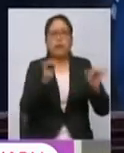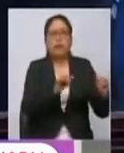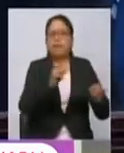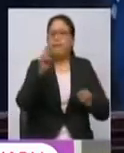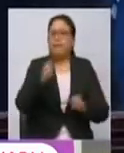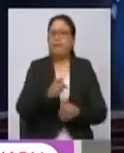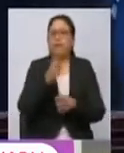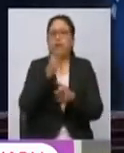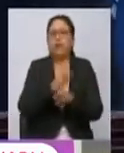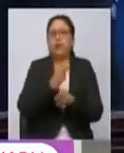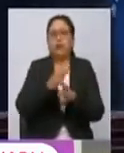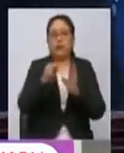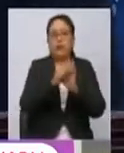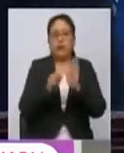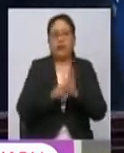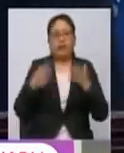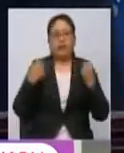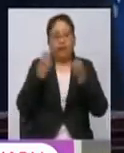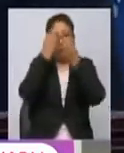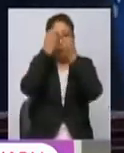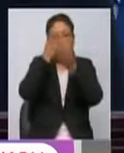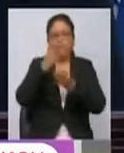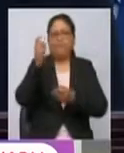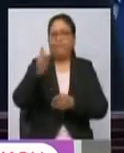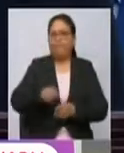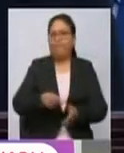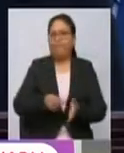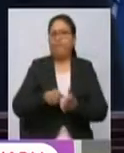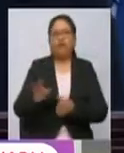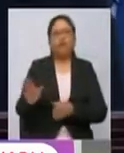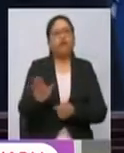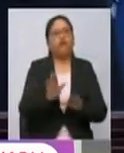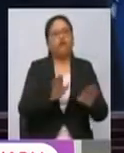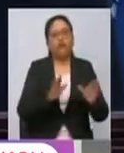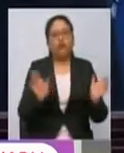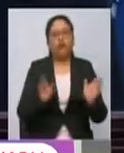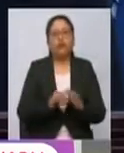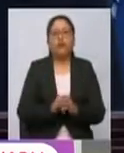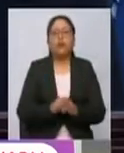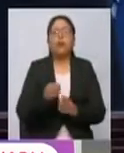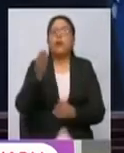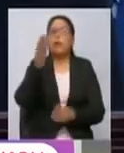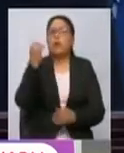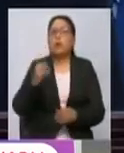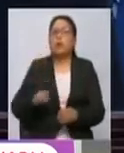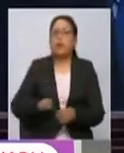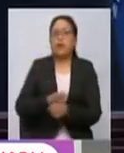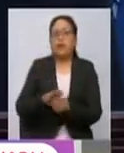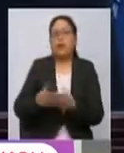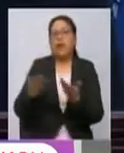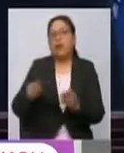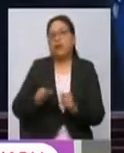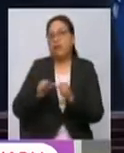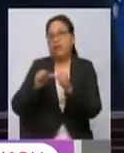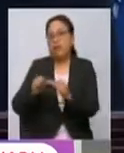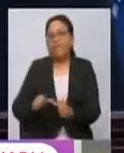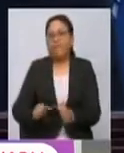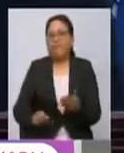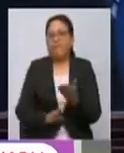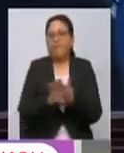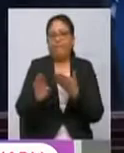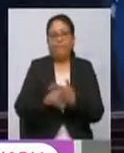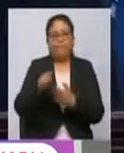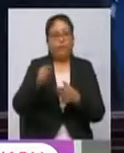bioseguridad. Todavía estamos en guerra con el coronavirus, por lo tanto hay que nomás seguir con